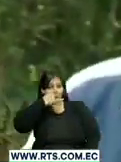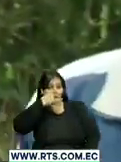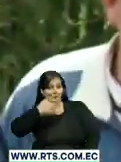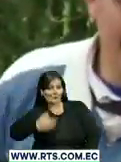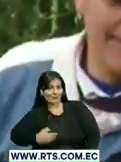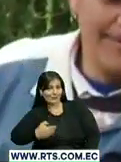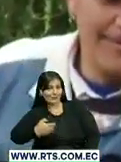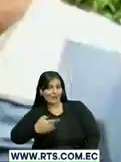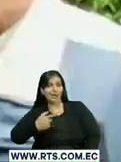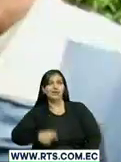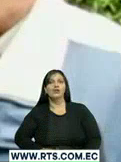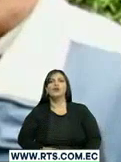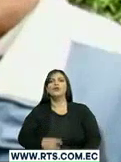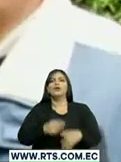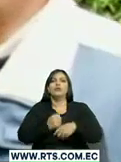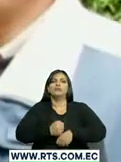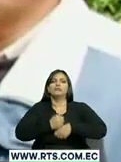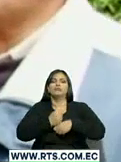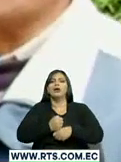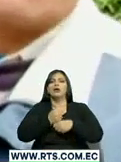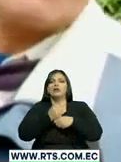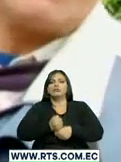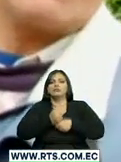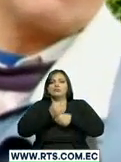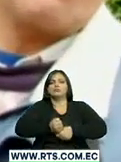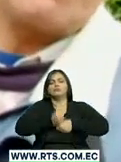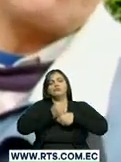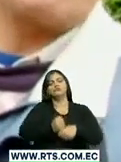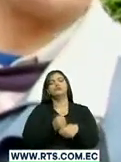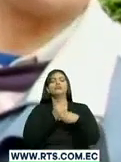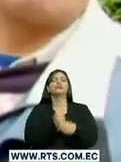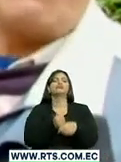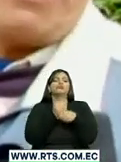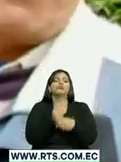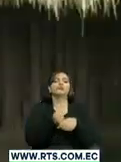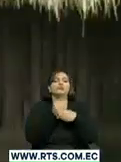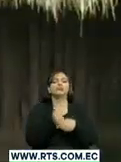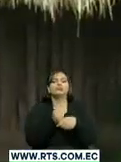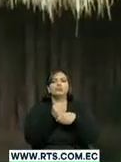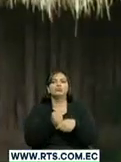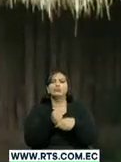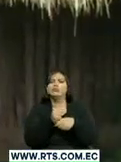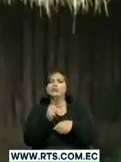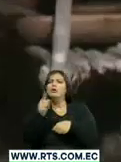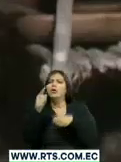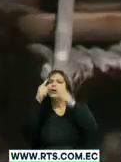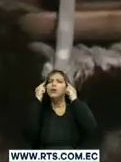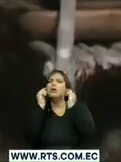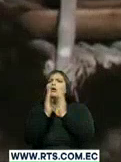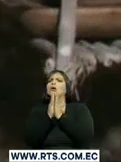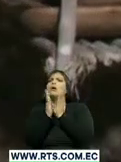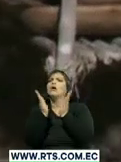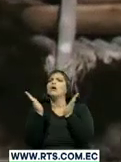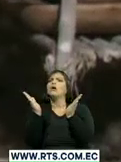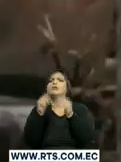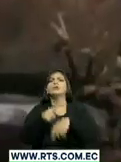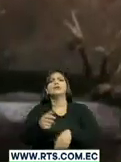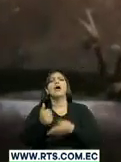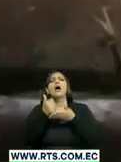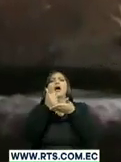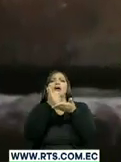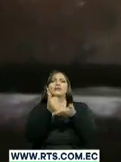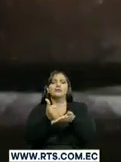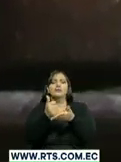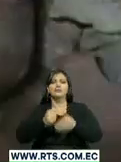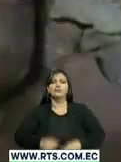entonces según dice que la Virgen del Quinche hace su milagro y se salva. Localizadas a 2 kilómetros del centro, encontramos